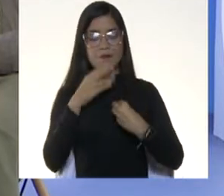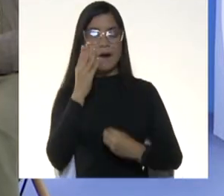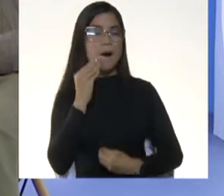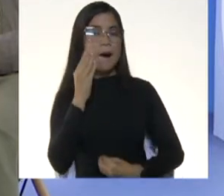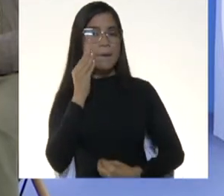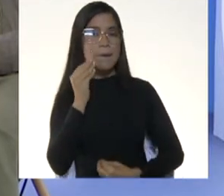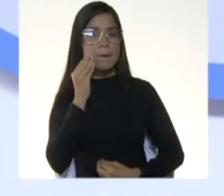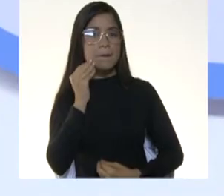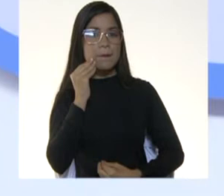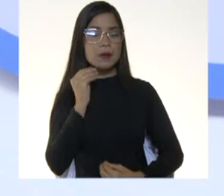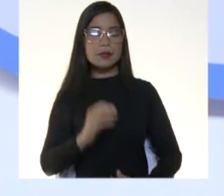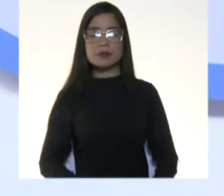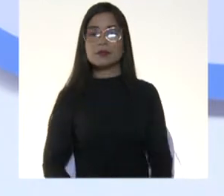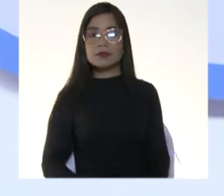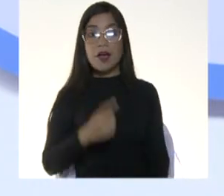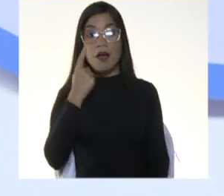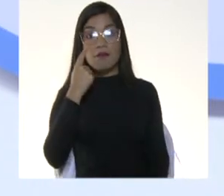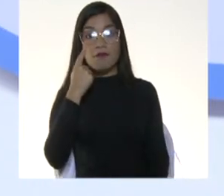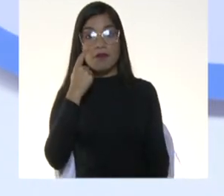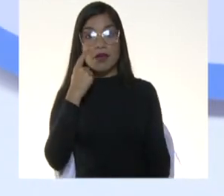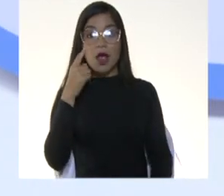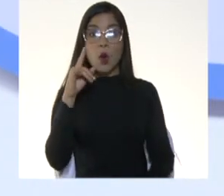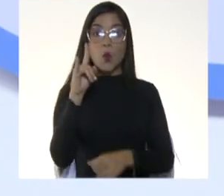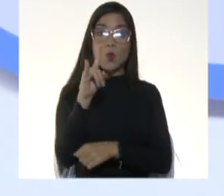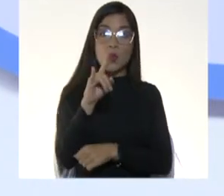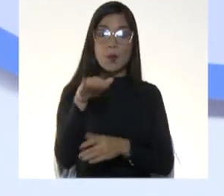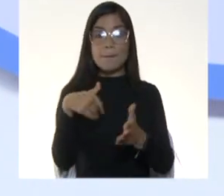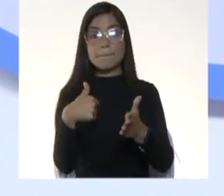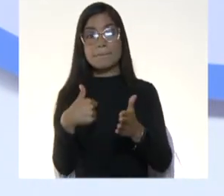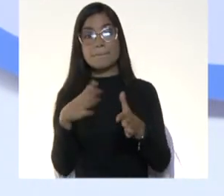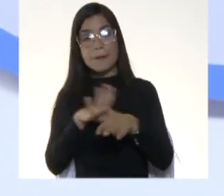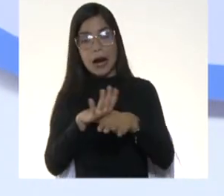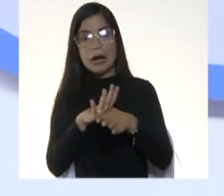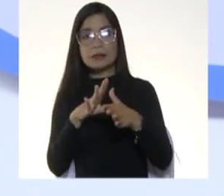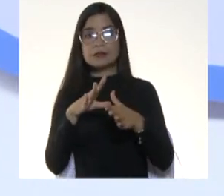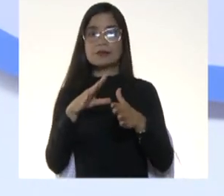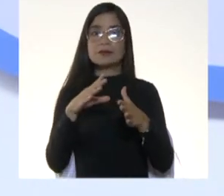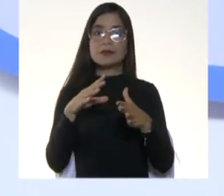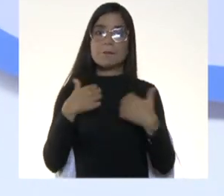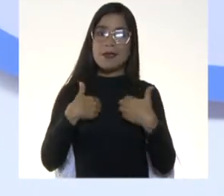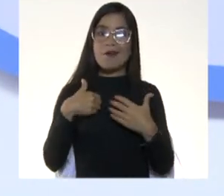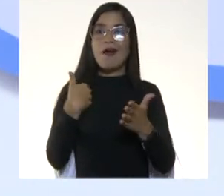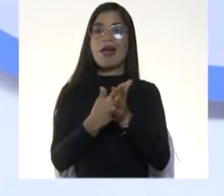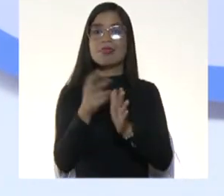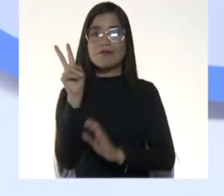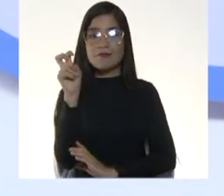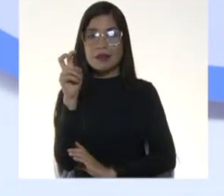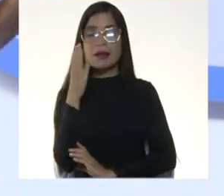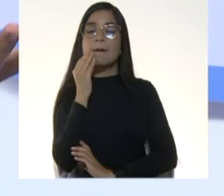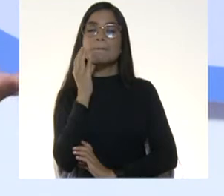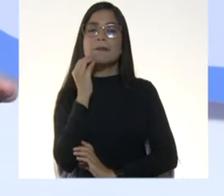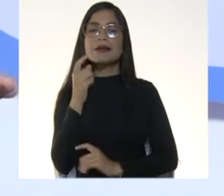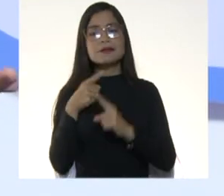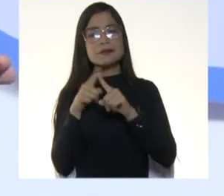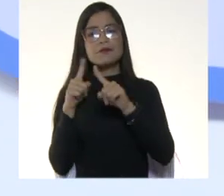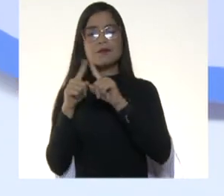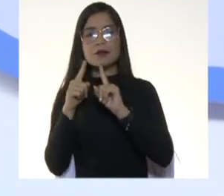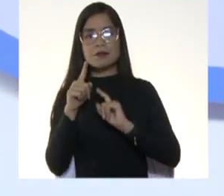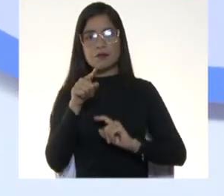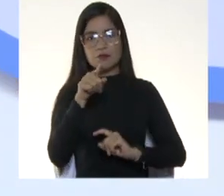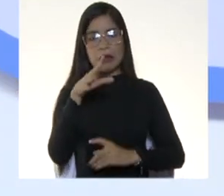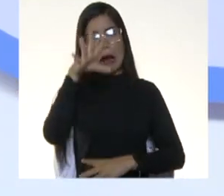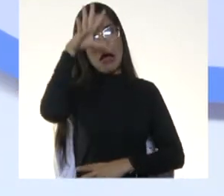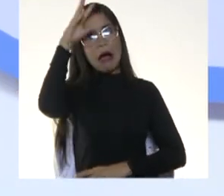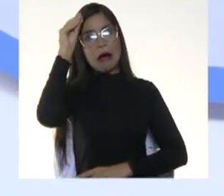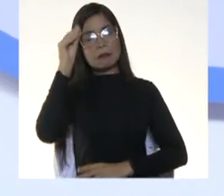desde los jueves, desde el lunes, desde el martes, desde el viernes, experiencias significativas que les permitan a ustedes, muchachos, bueno, desarrollarse desde